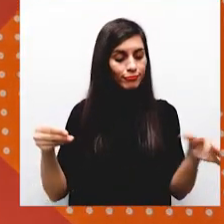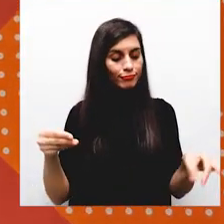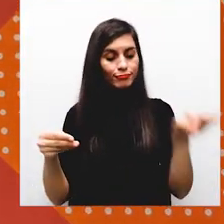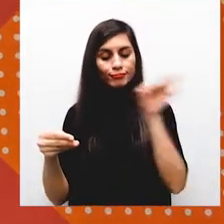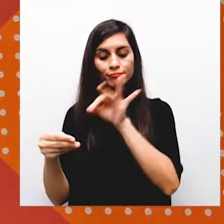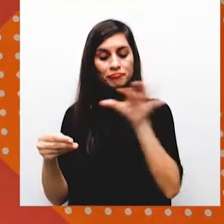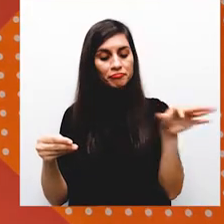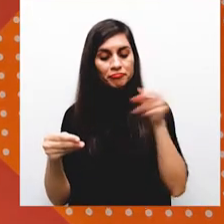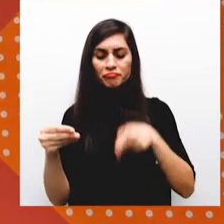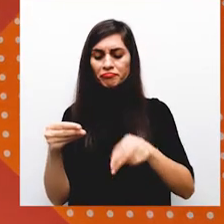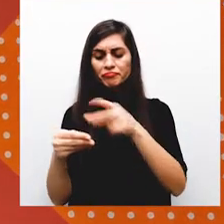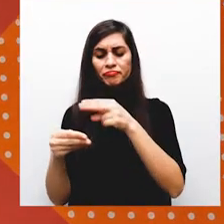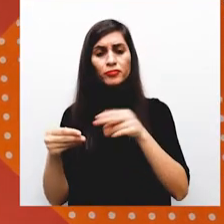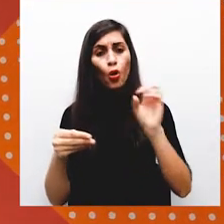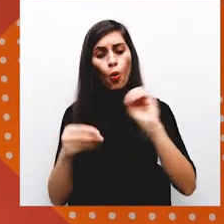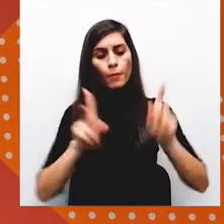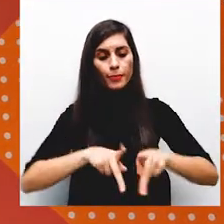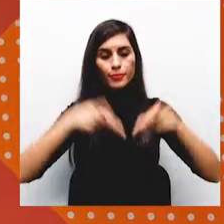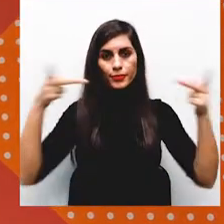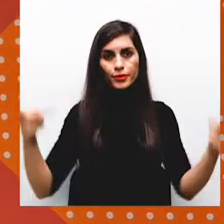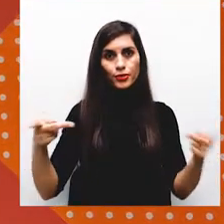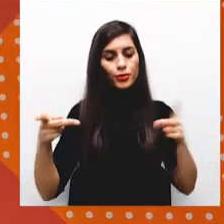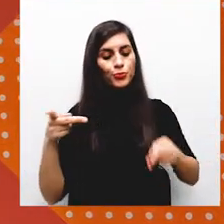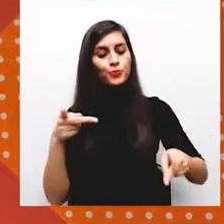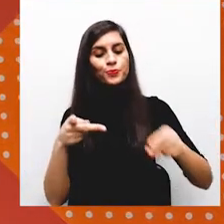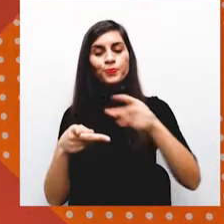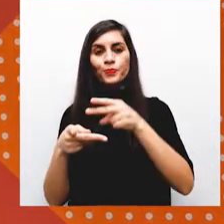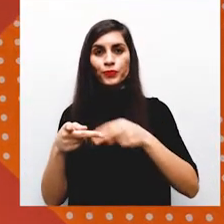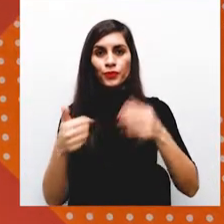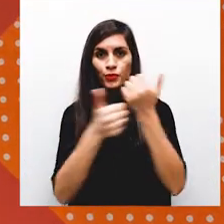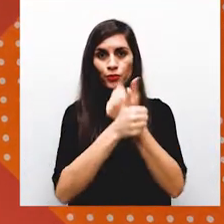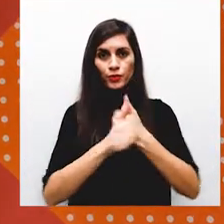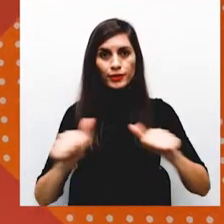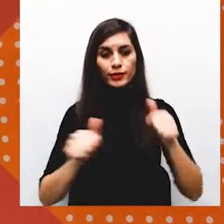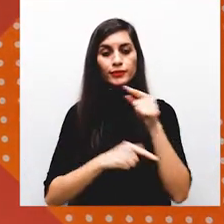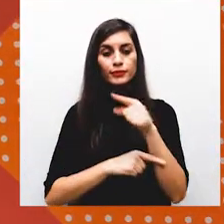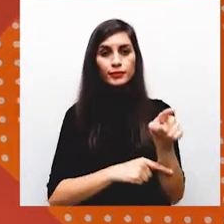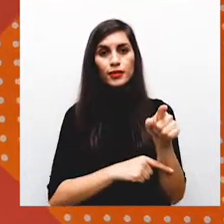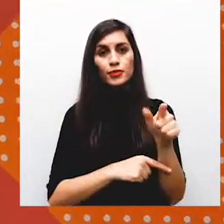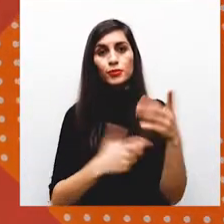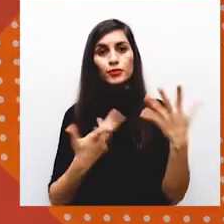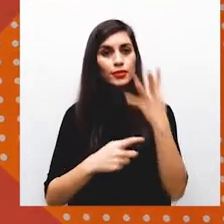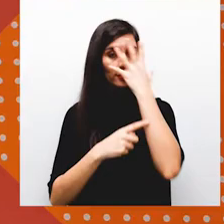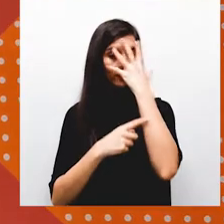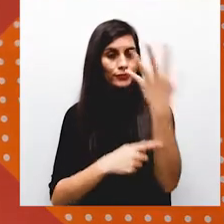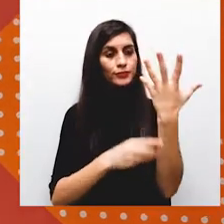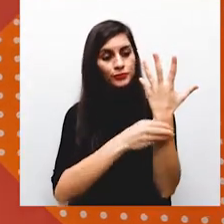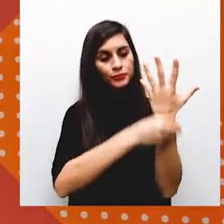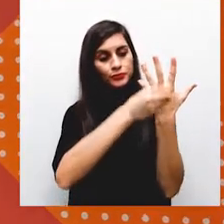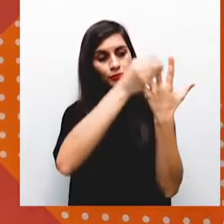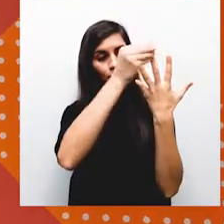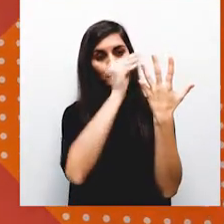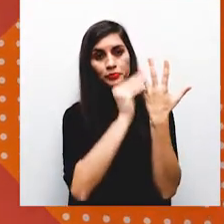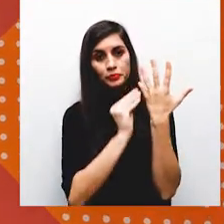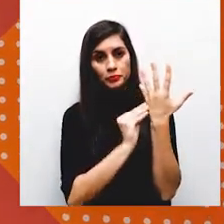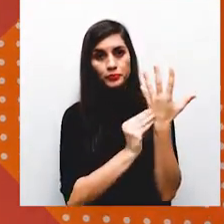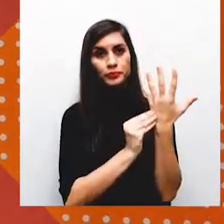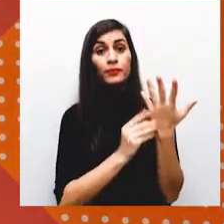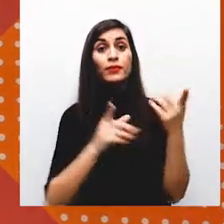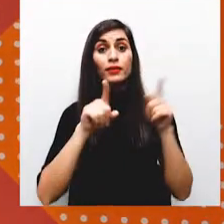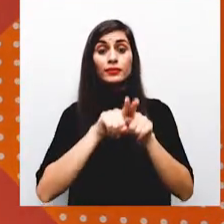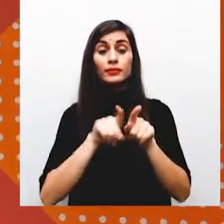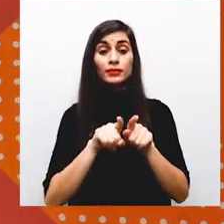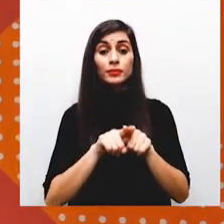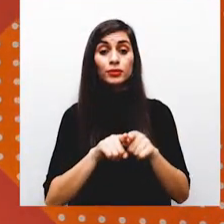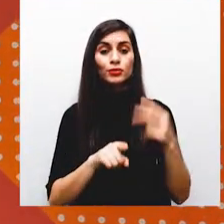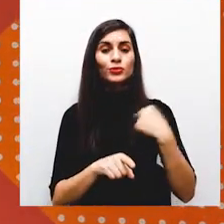revistas, pueden utilizar recortes de periódico, cualquier cosa que dé forma a su máscara. Entonces, por